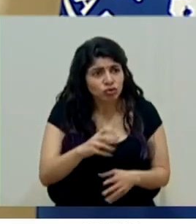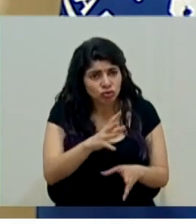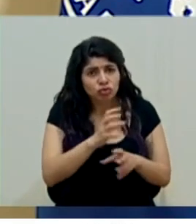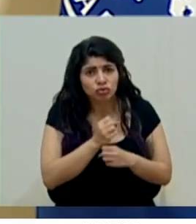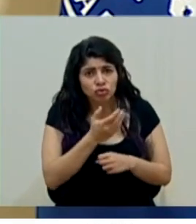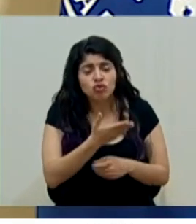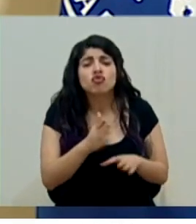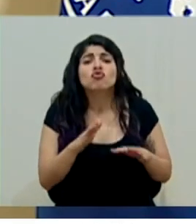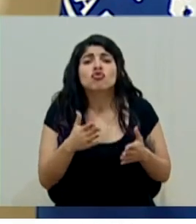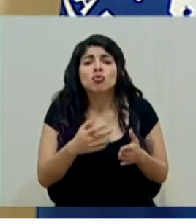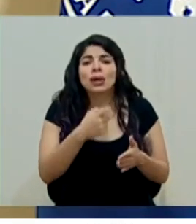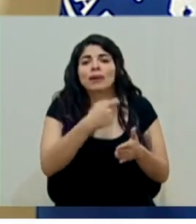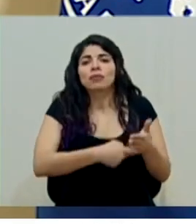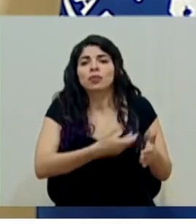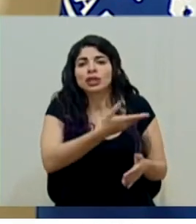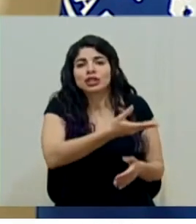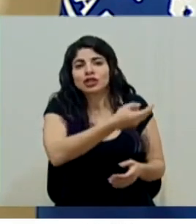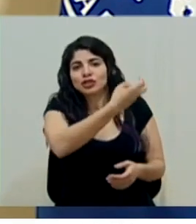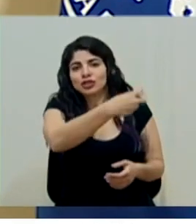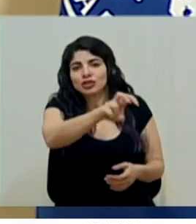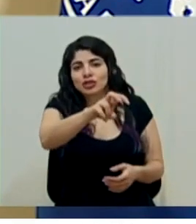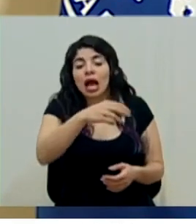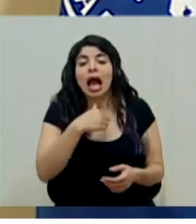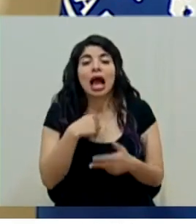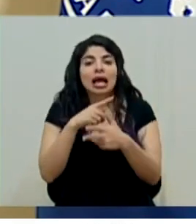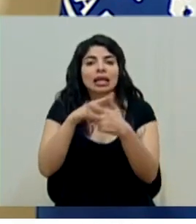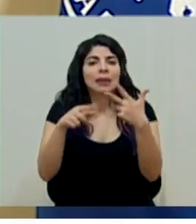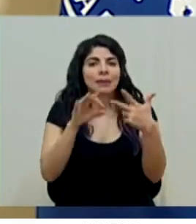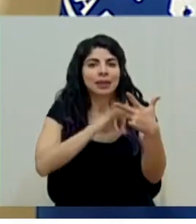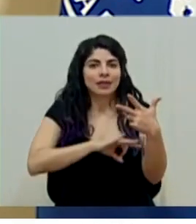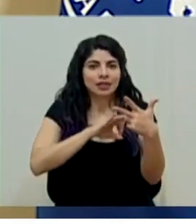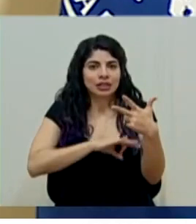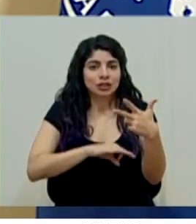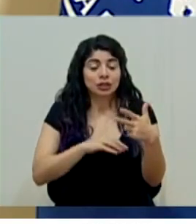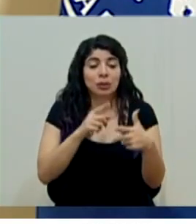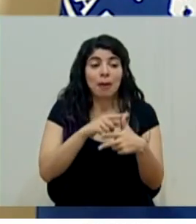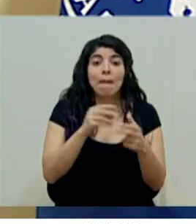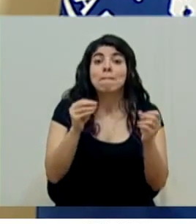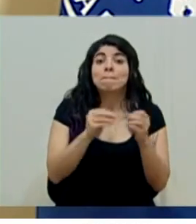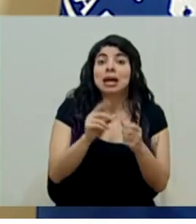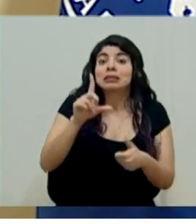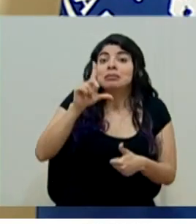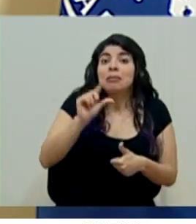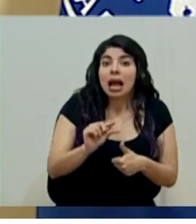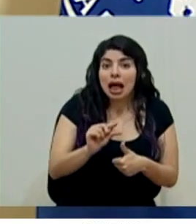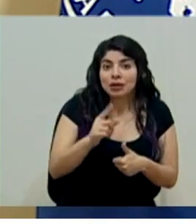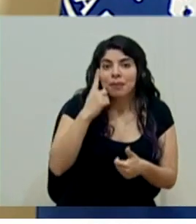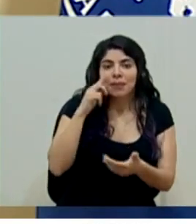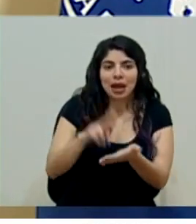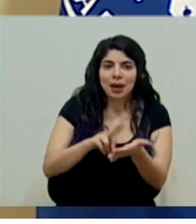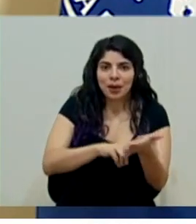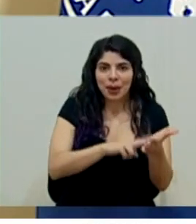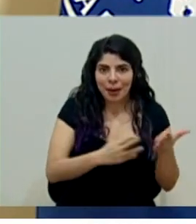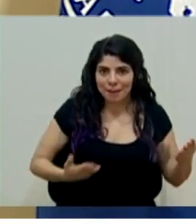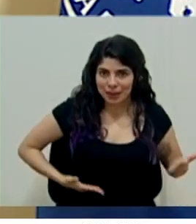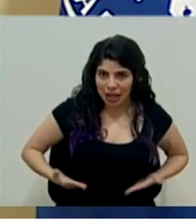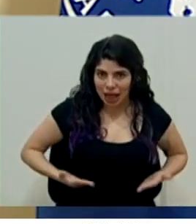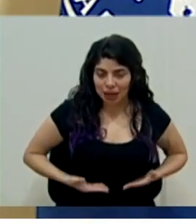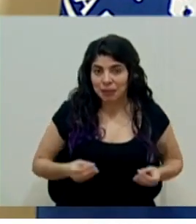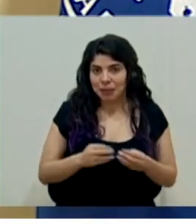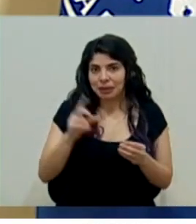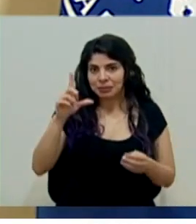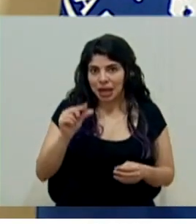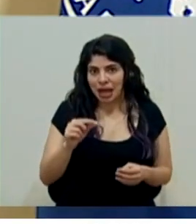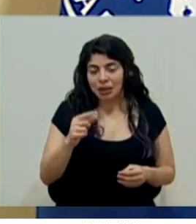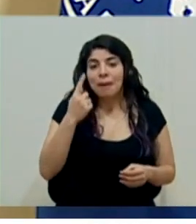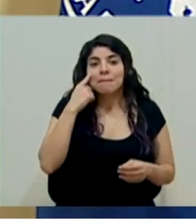va a recibir a través del impuesto. Entonces aquí hay tres beneficios. Es más barata la contratación. ¿Para